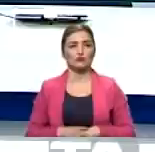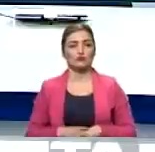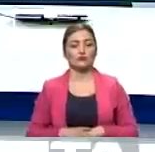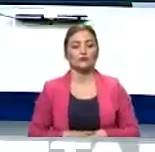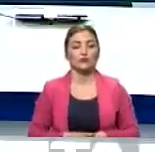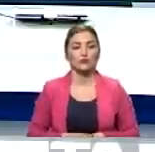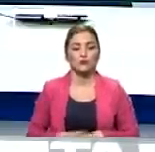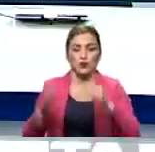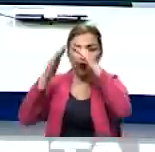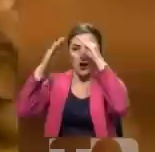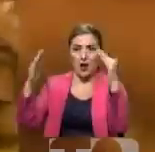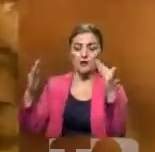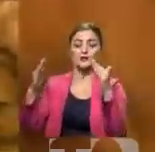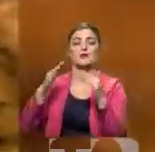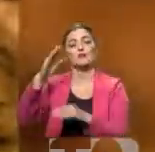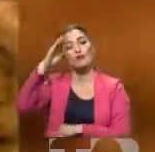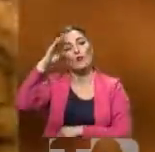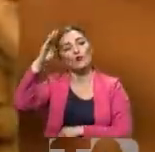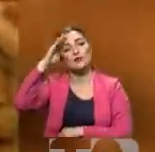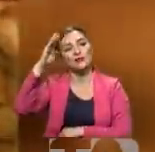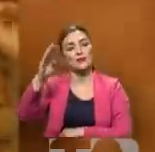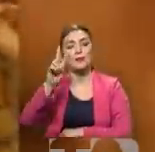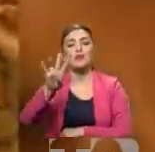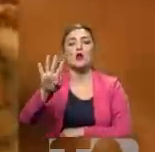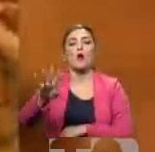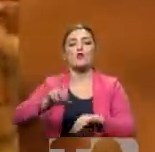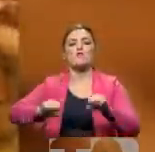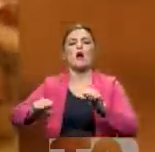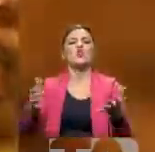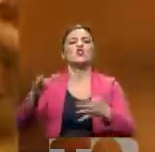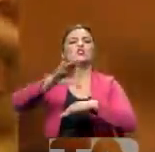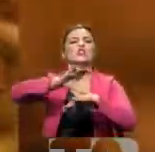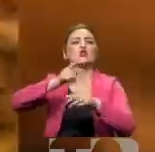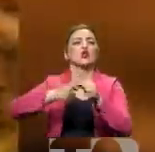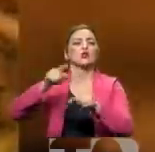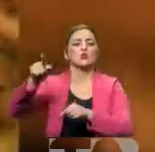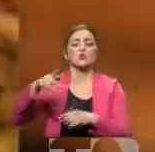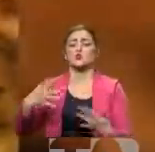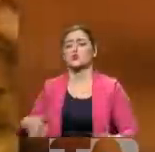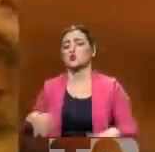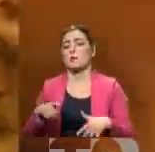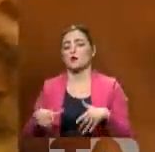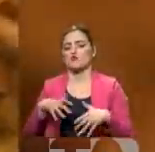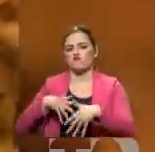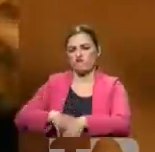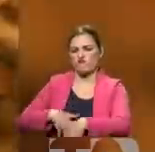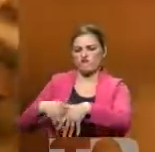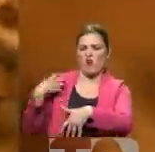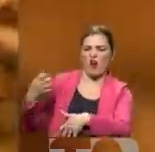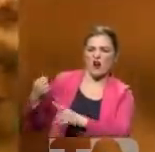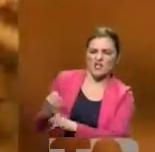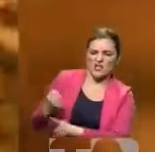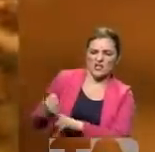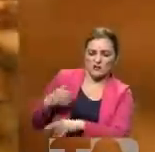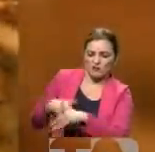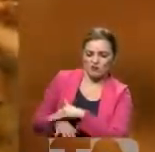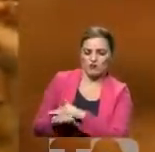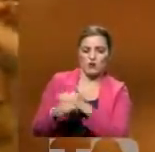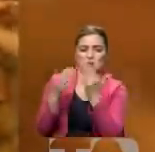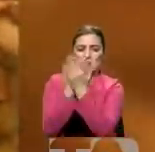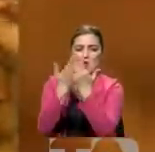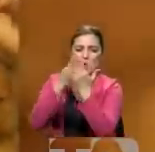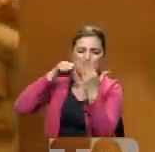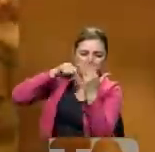unidad de policía comunitaria 24 de mayo, ubicada en el centro de Quito, fue invadida por violentos manifestantes que rompieron